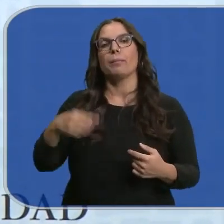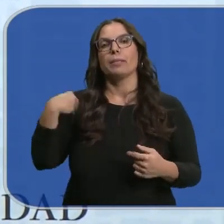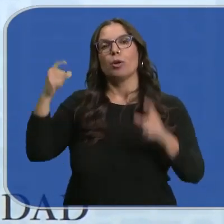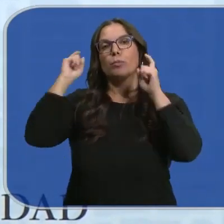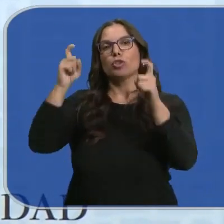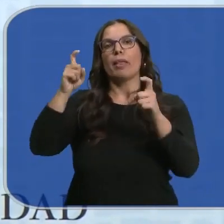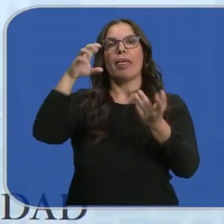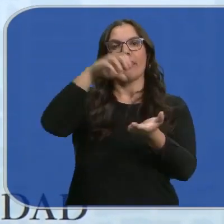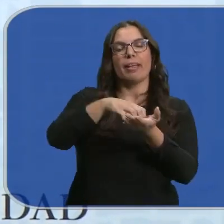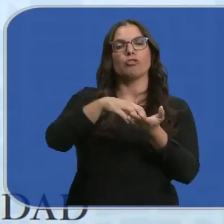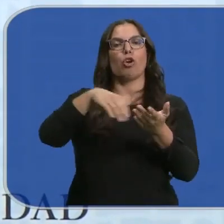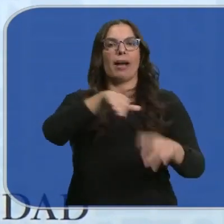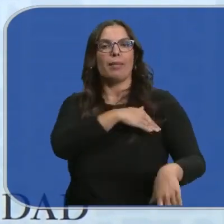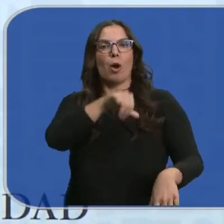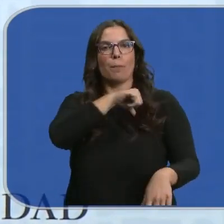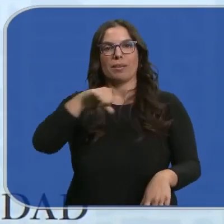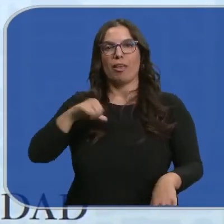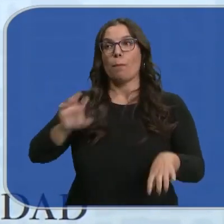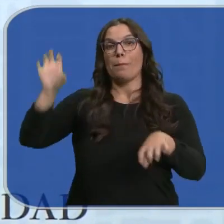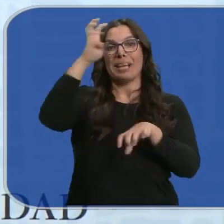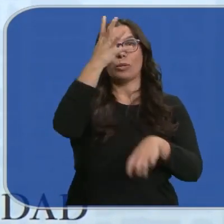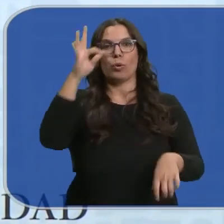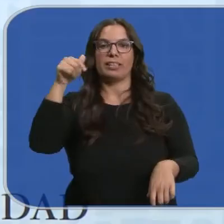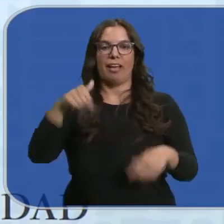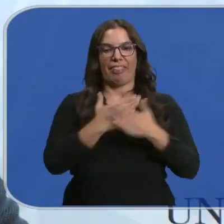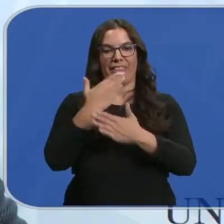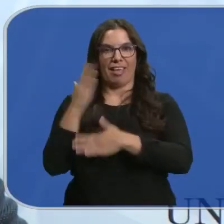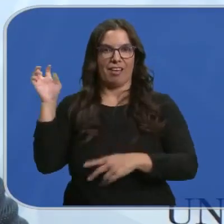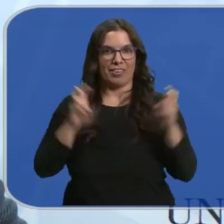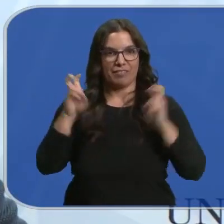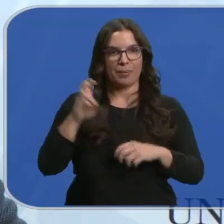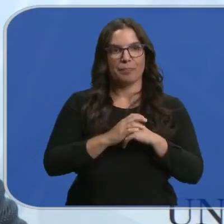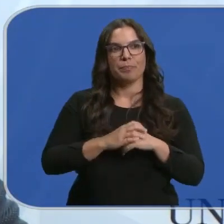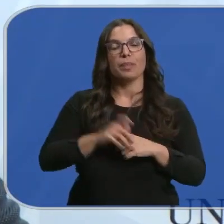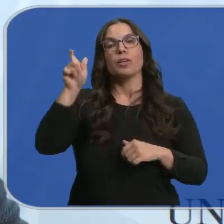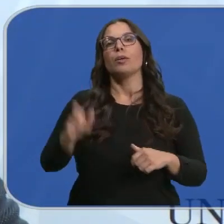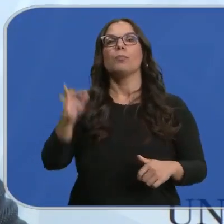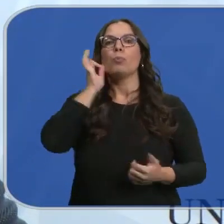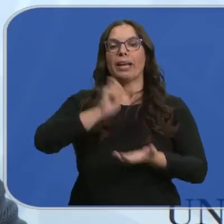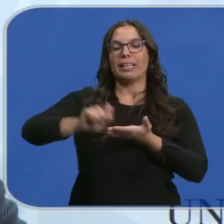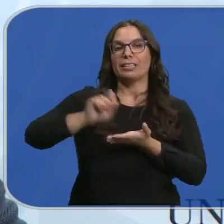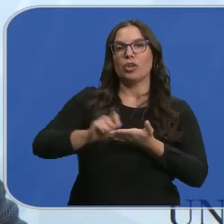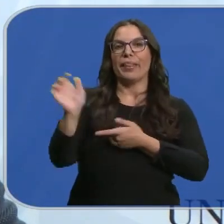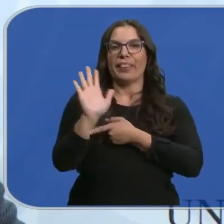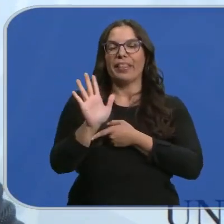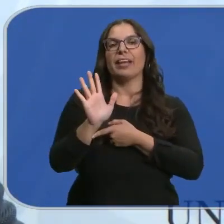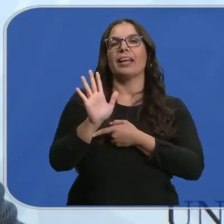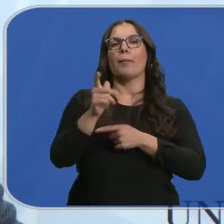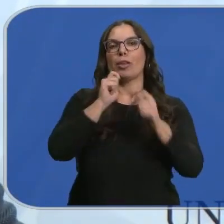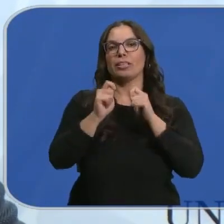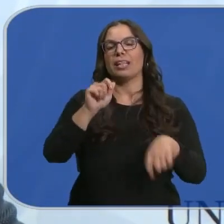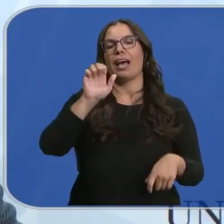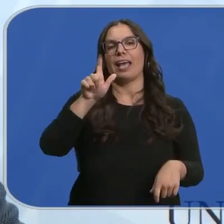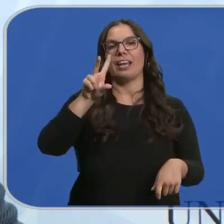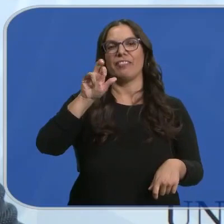y escuelas privadas... ...de 40 nacionalidades, nos acompañarán estos días. Va a estar aquí la escritora, cineasta y periodista Elvira